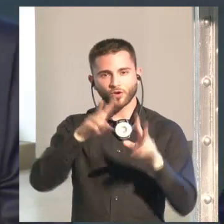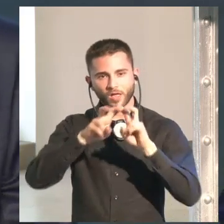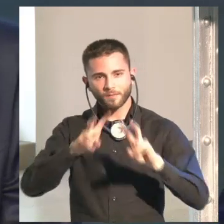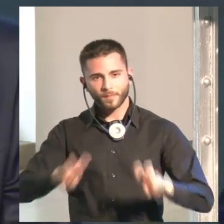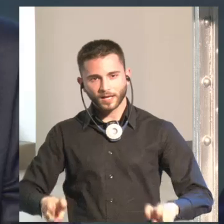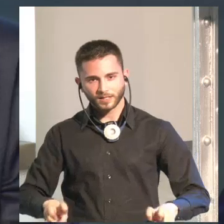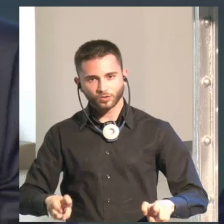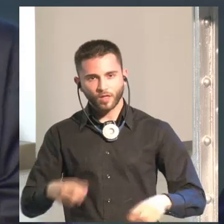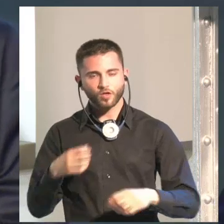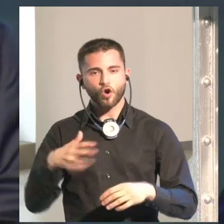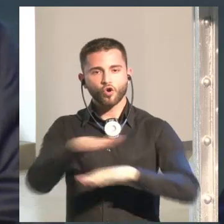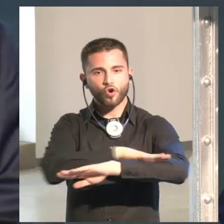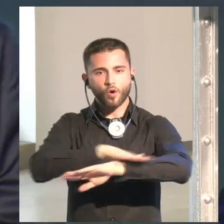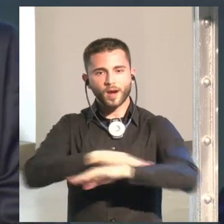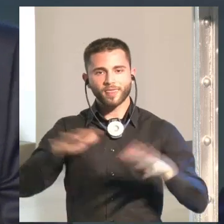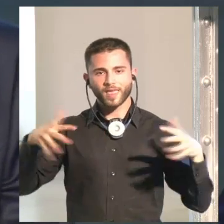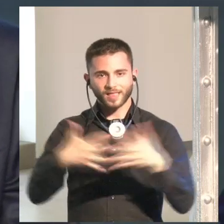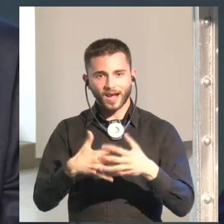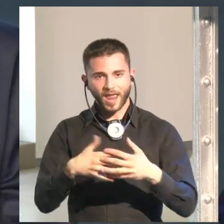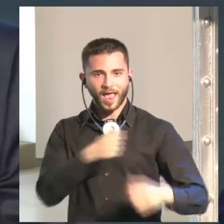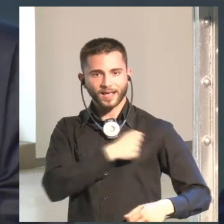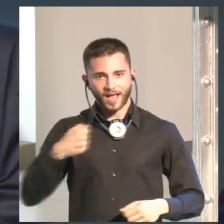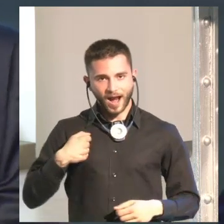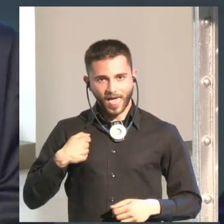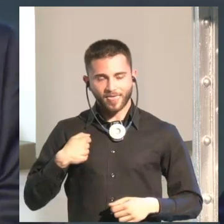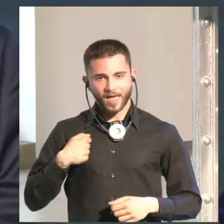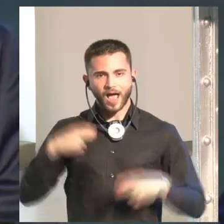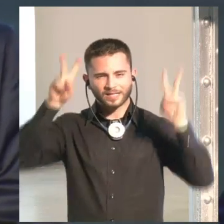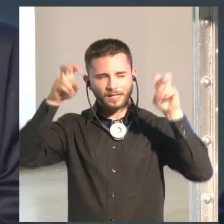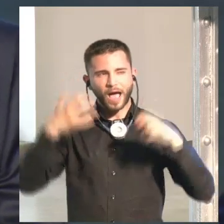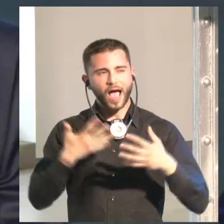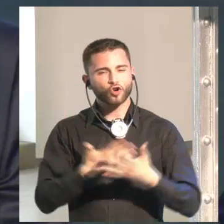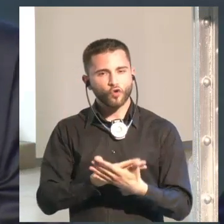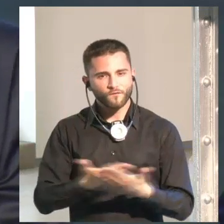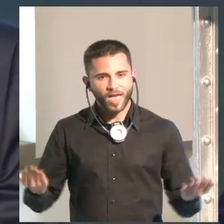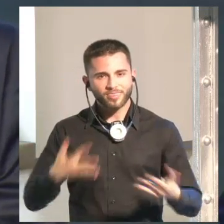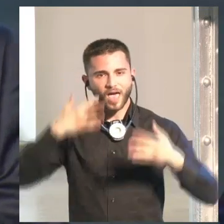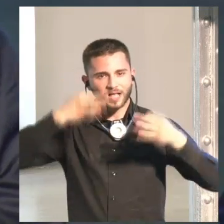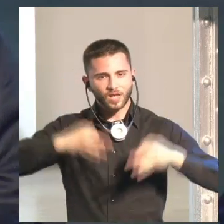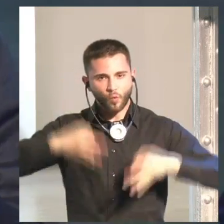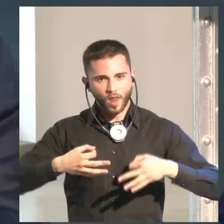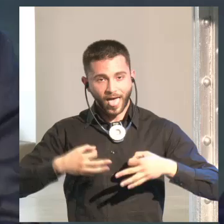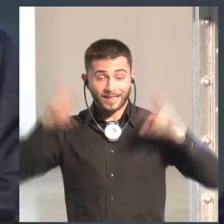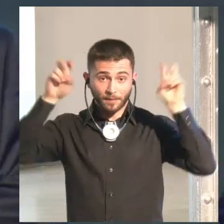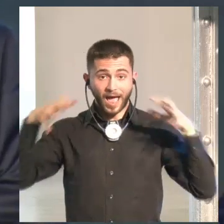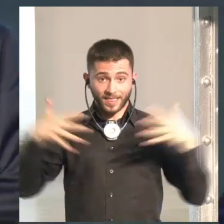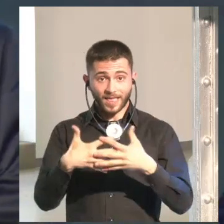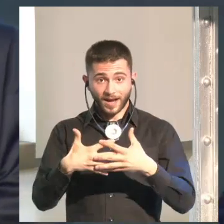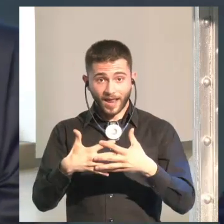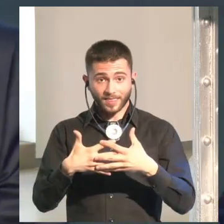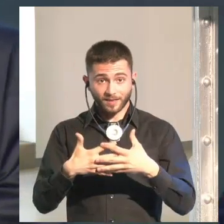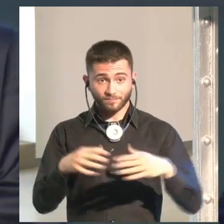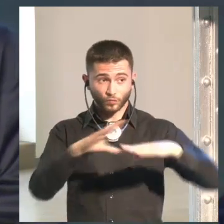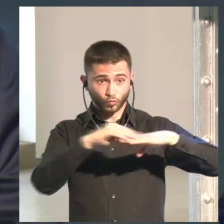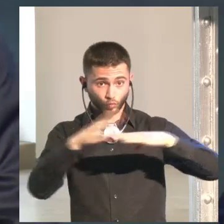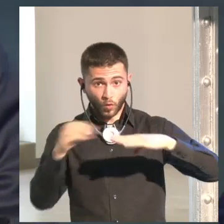Canadá sobre confianza y seguridad en Internet. Se hizo a usuarios finales de